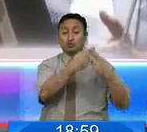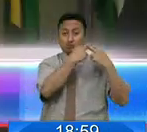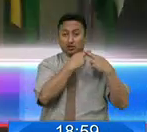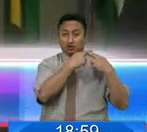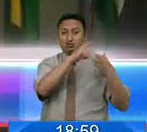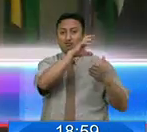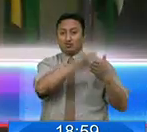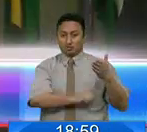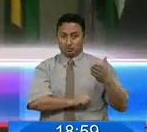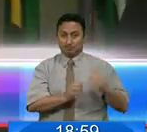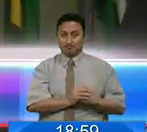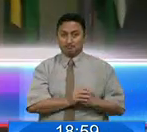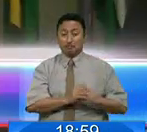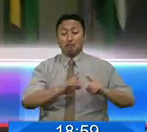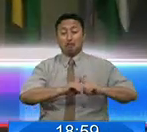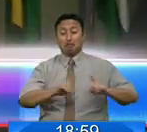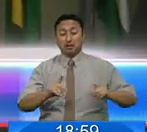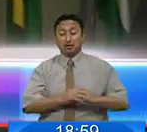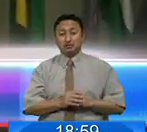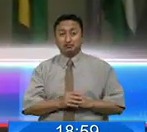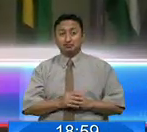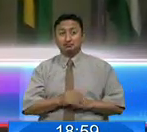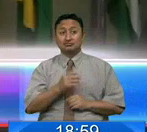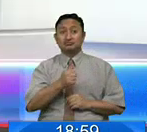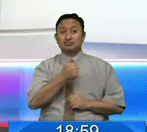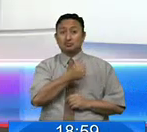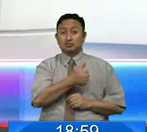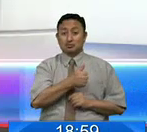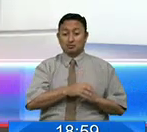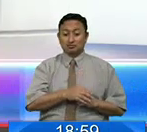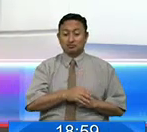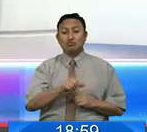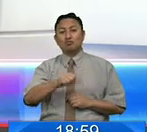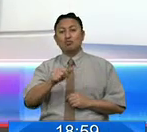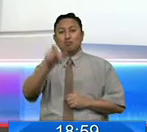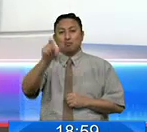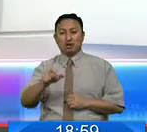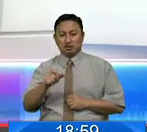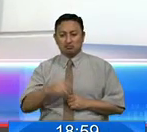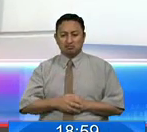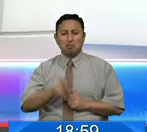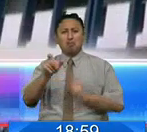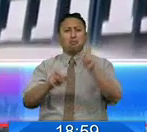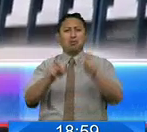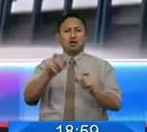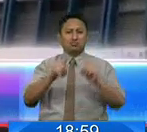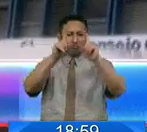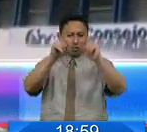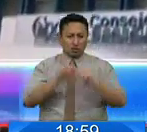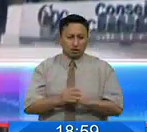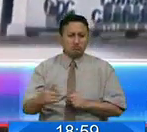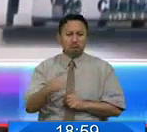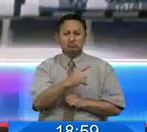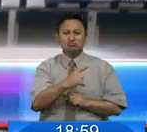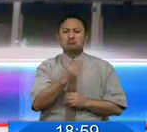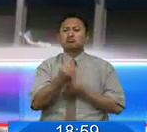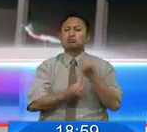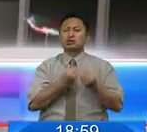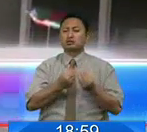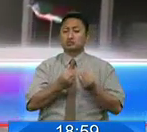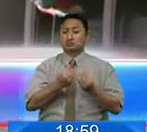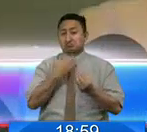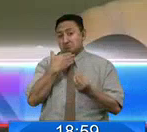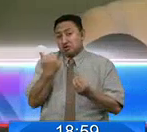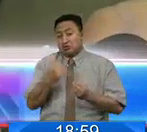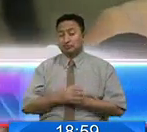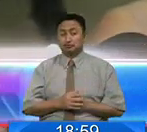organismo no obstante y desde sus mismas filas a quienes piensan que preguntar a la ciudadanía sobre el futuro de la entidad sería